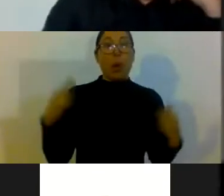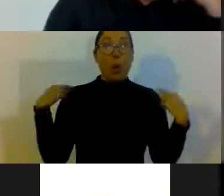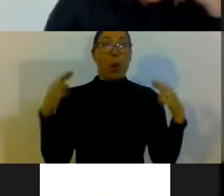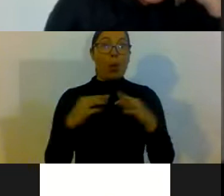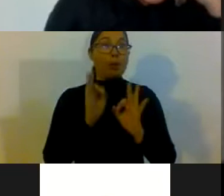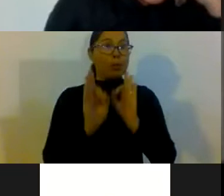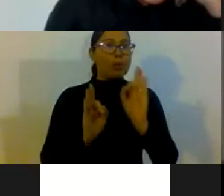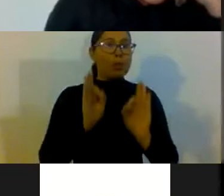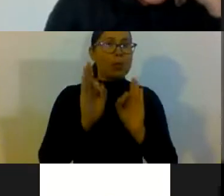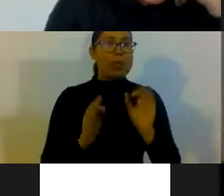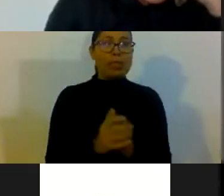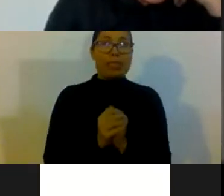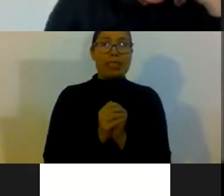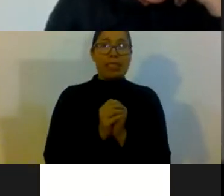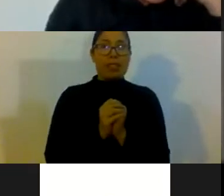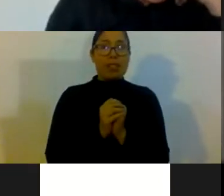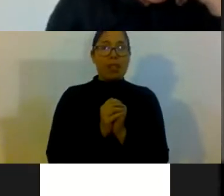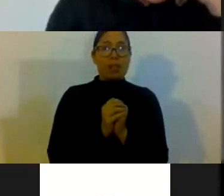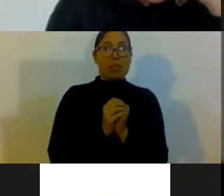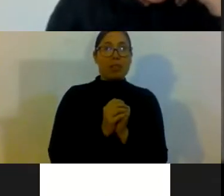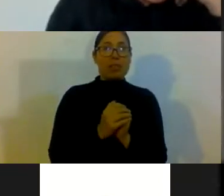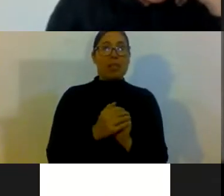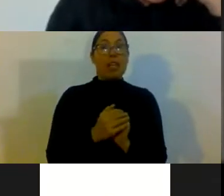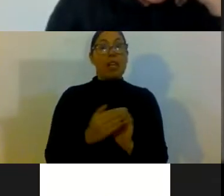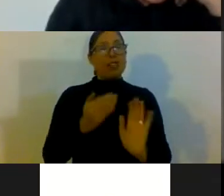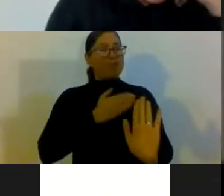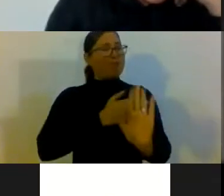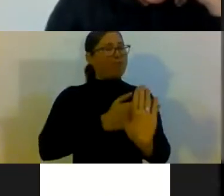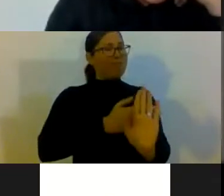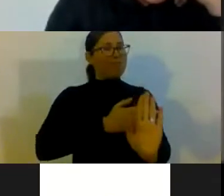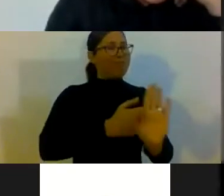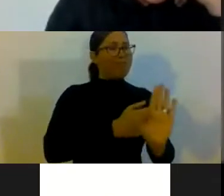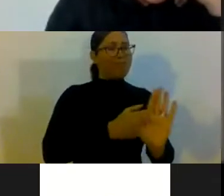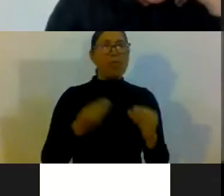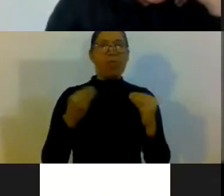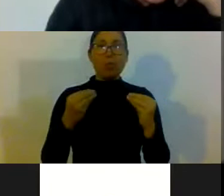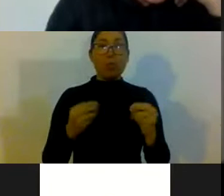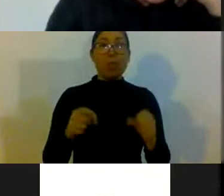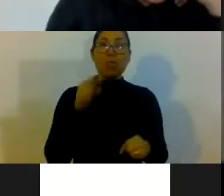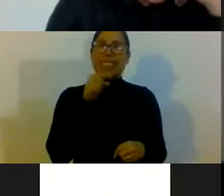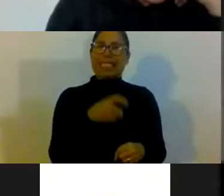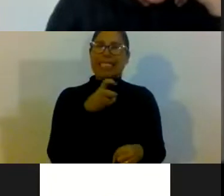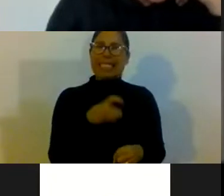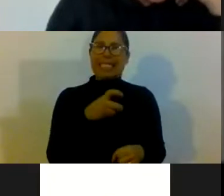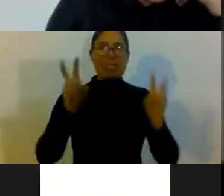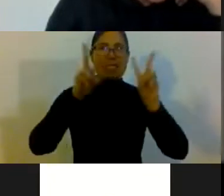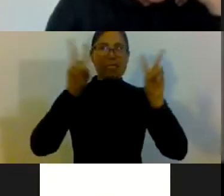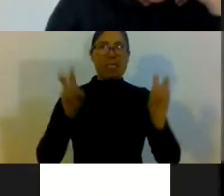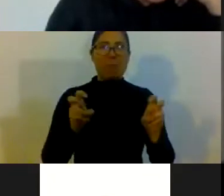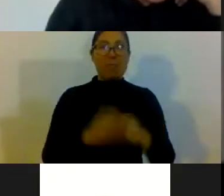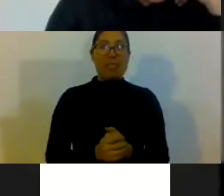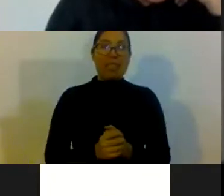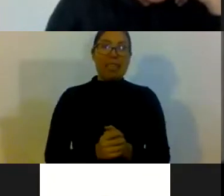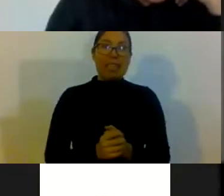tipo de temas, entonces pues para aportar, aunque sea pues un granito de arena en los niños.